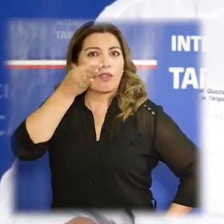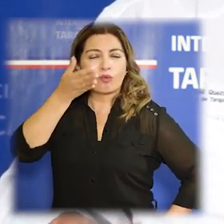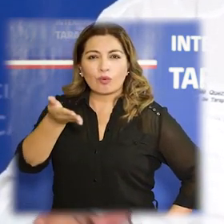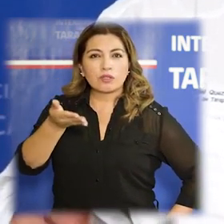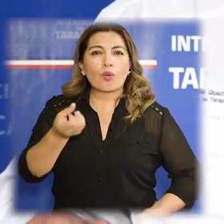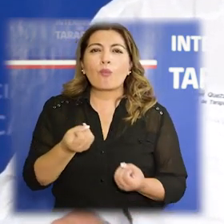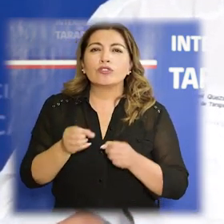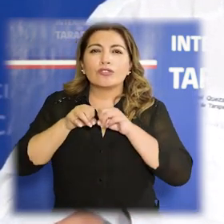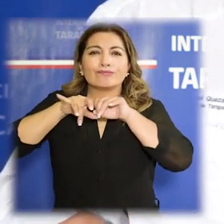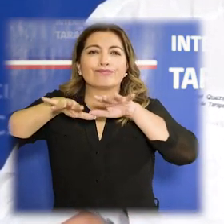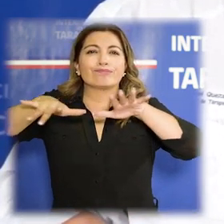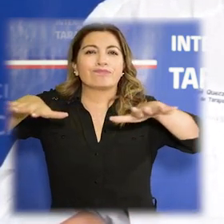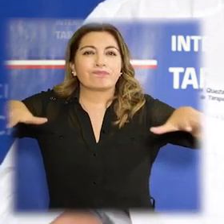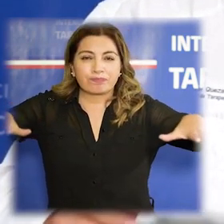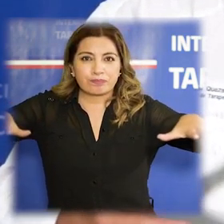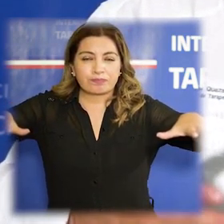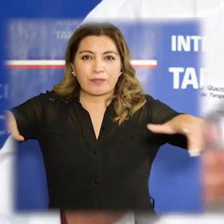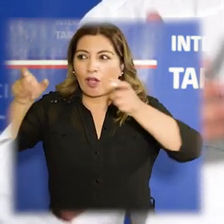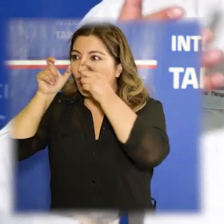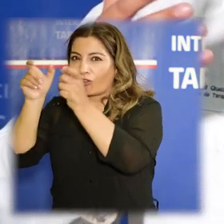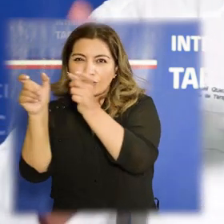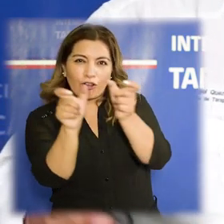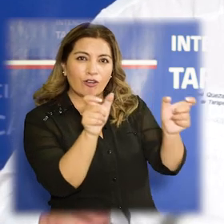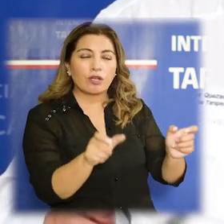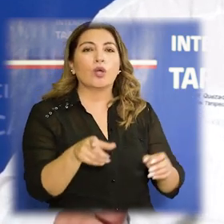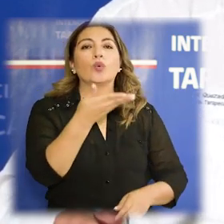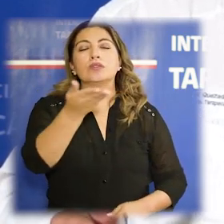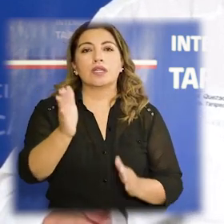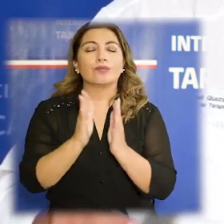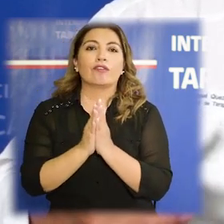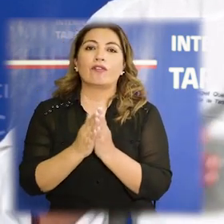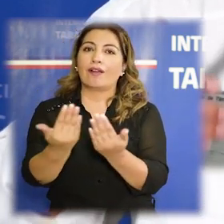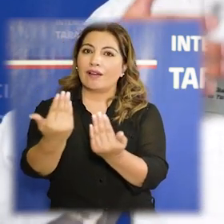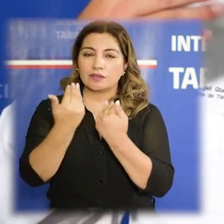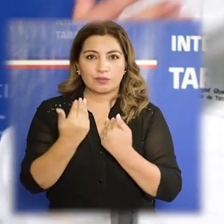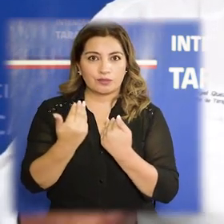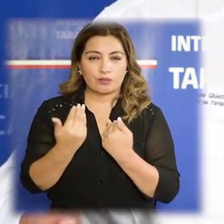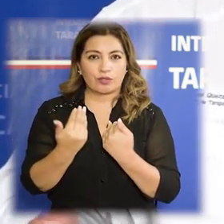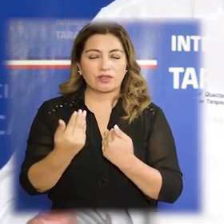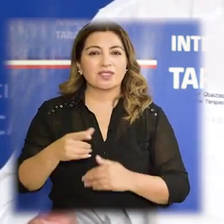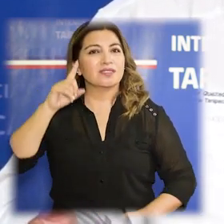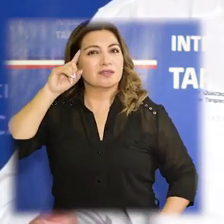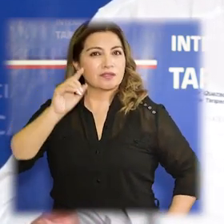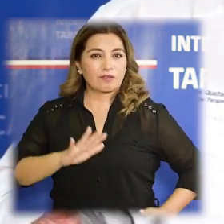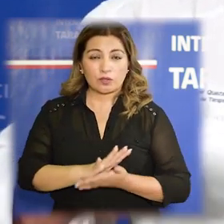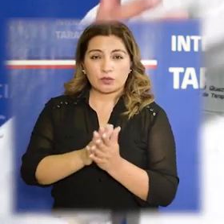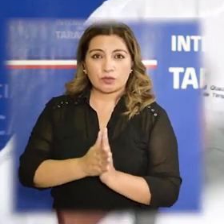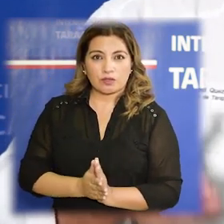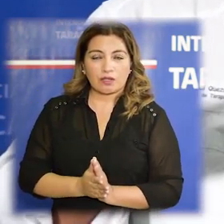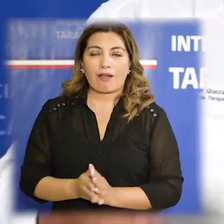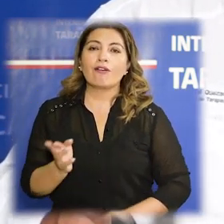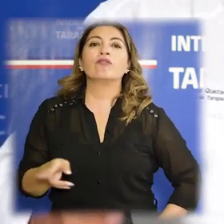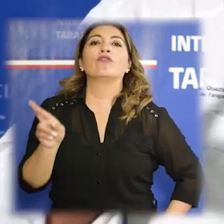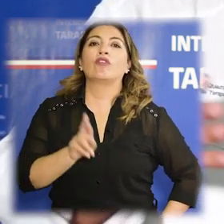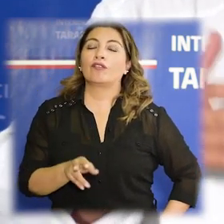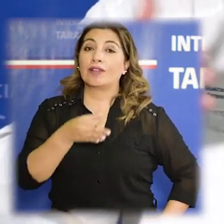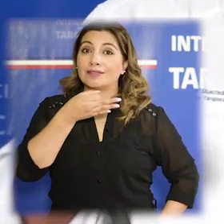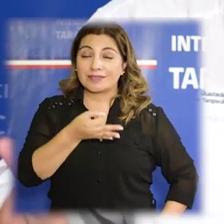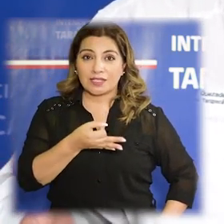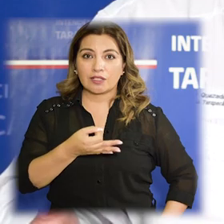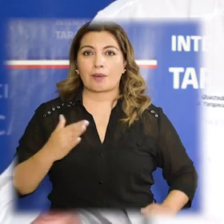un despliegue total de nuestra región. Esperamos que ustedes nos acompañen en esto, que tomen las medidas pertinentes, y volvemos a insistir en